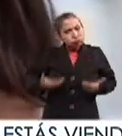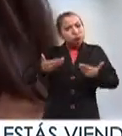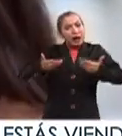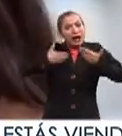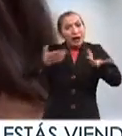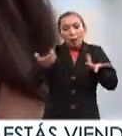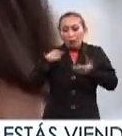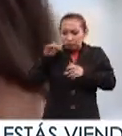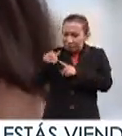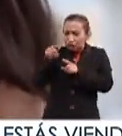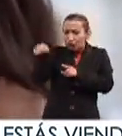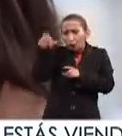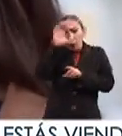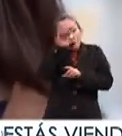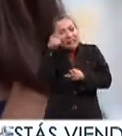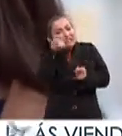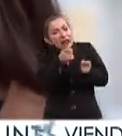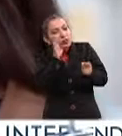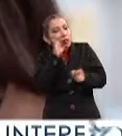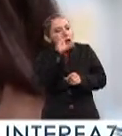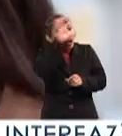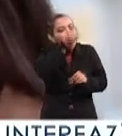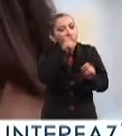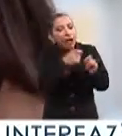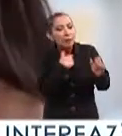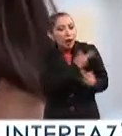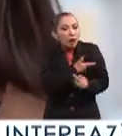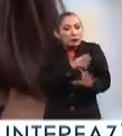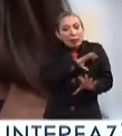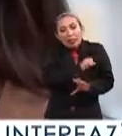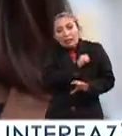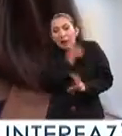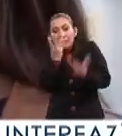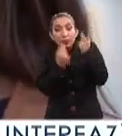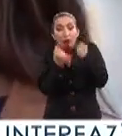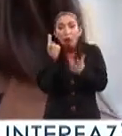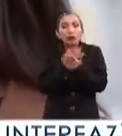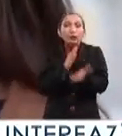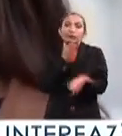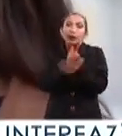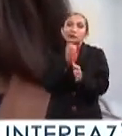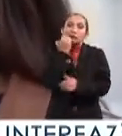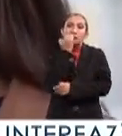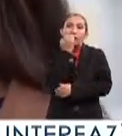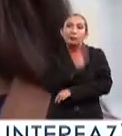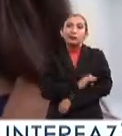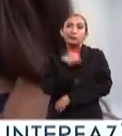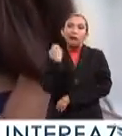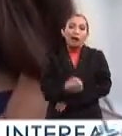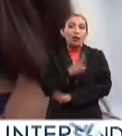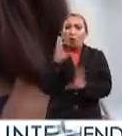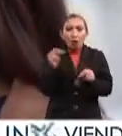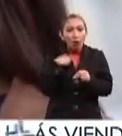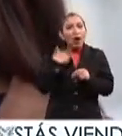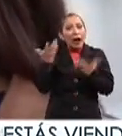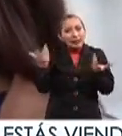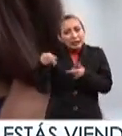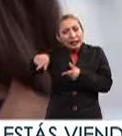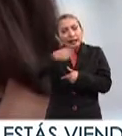que despertar en ellos curiosidad, que ellos sientan esa alegría, esa pasión por aprender, no nada más ir a la escuela como una obligación,